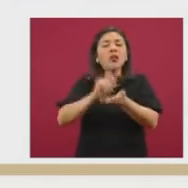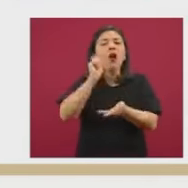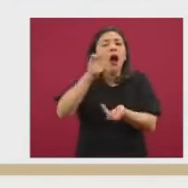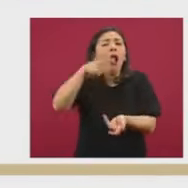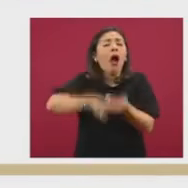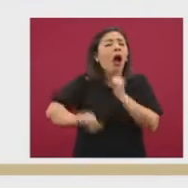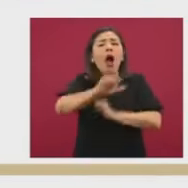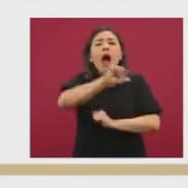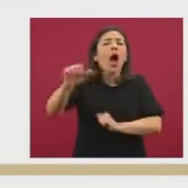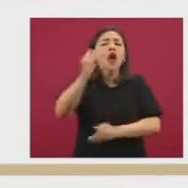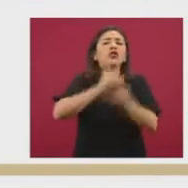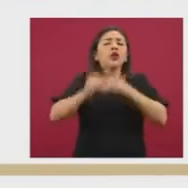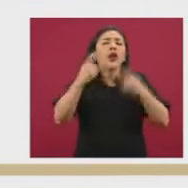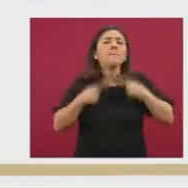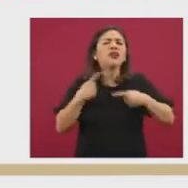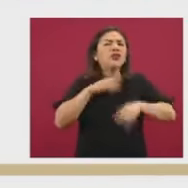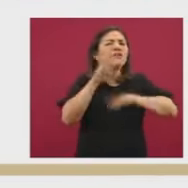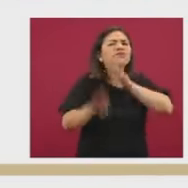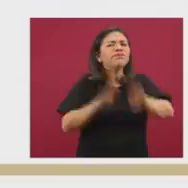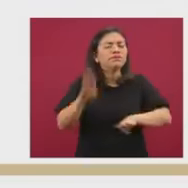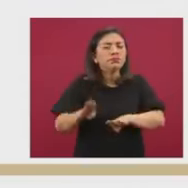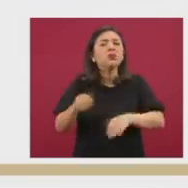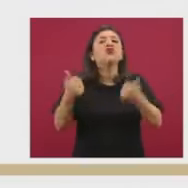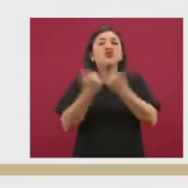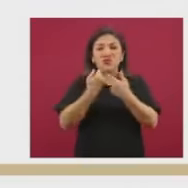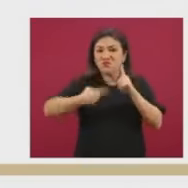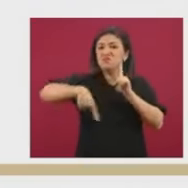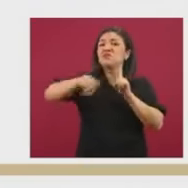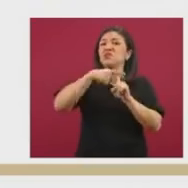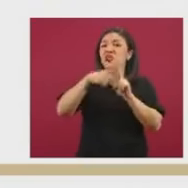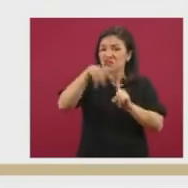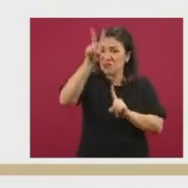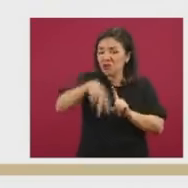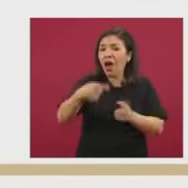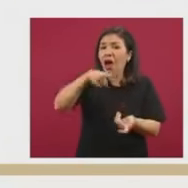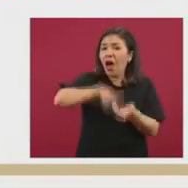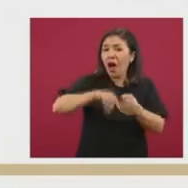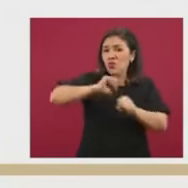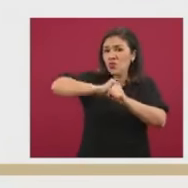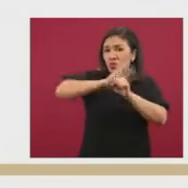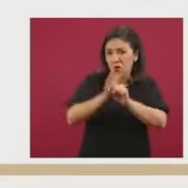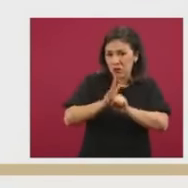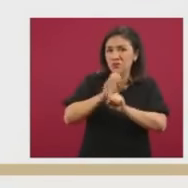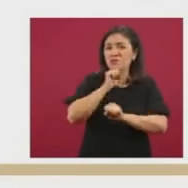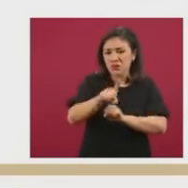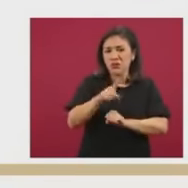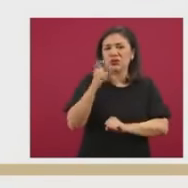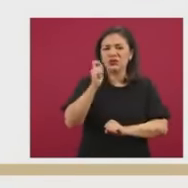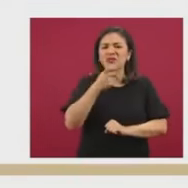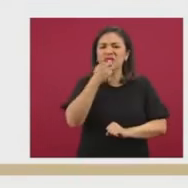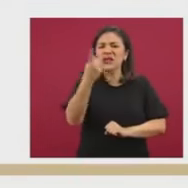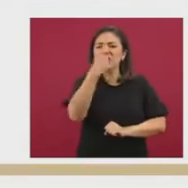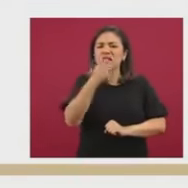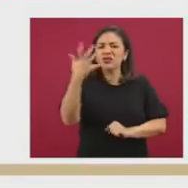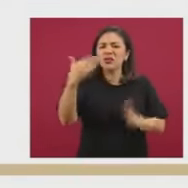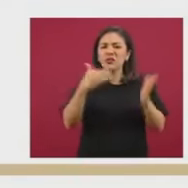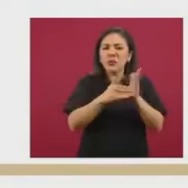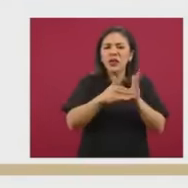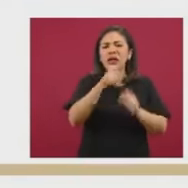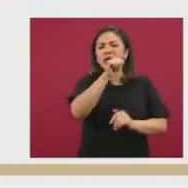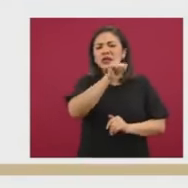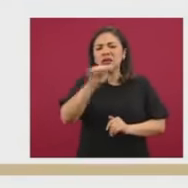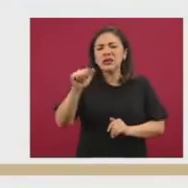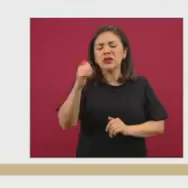se clasifican en aquellas defunciones confirmadas, que también tenemos, es el mismo número que ya habíamos expresado,